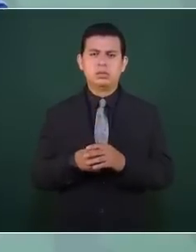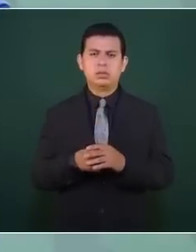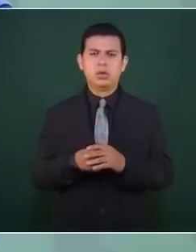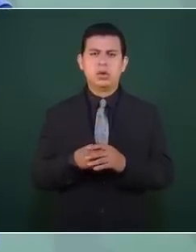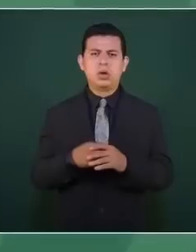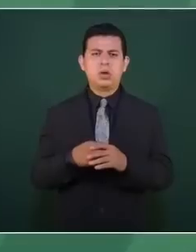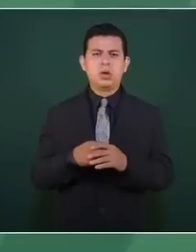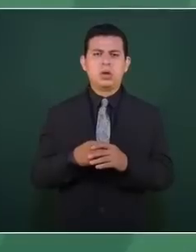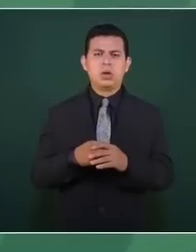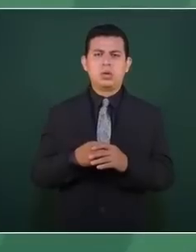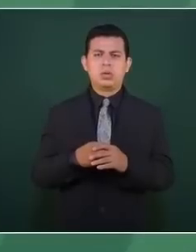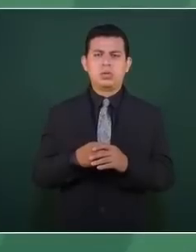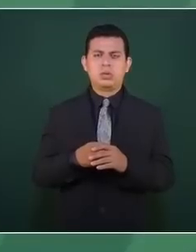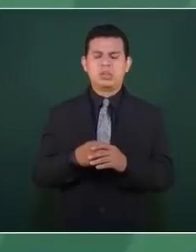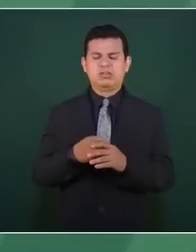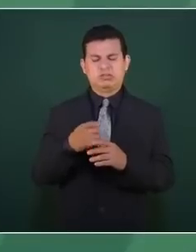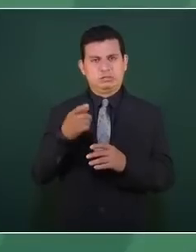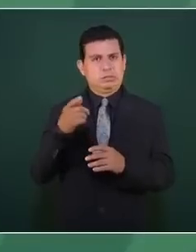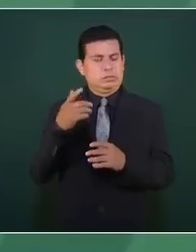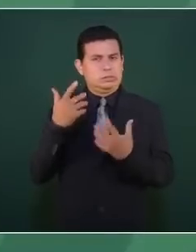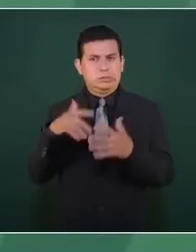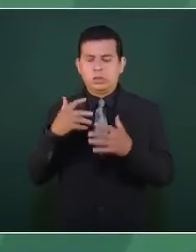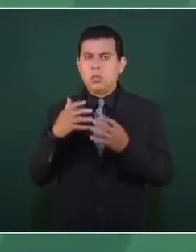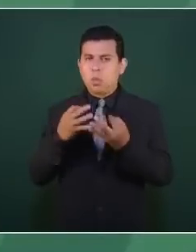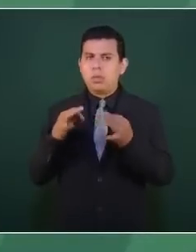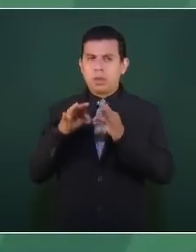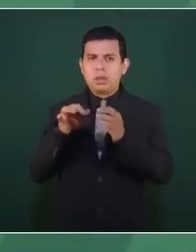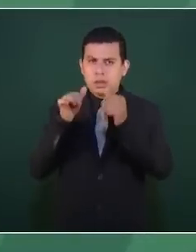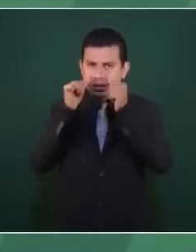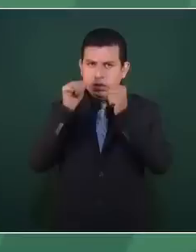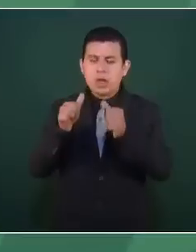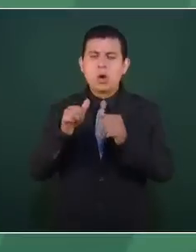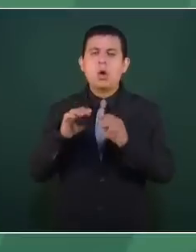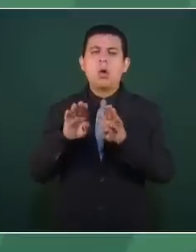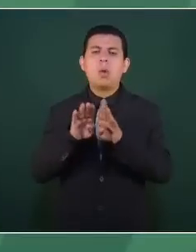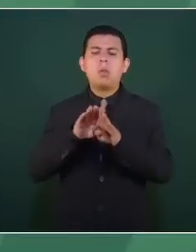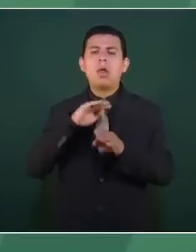demasiado rígida, no